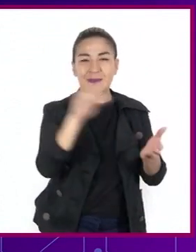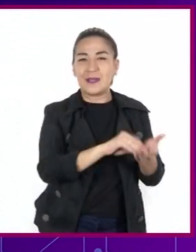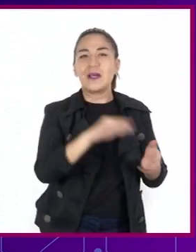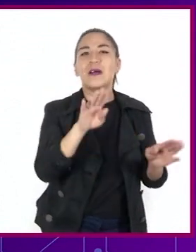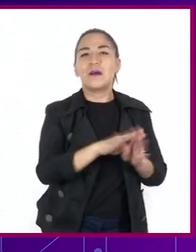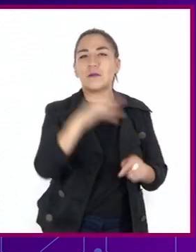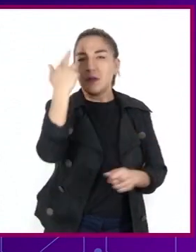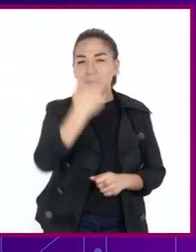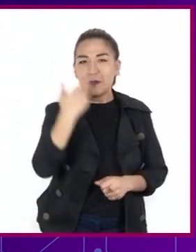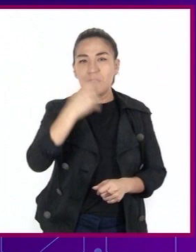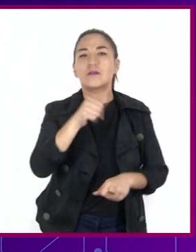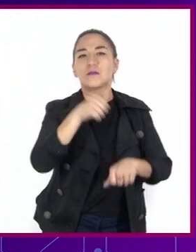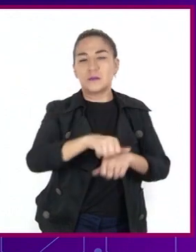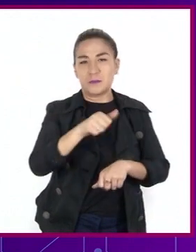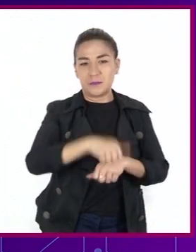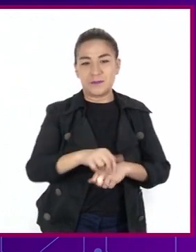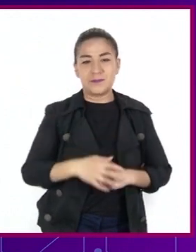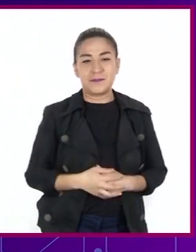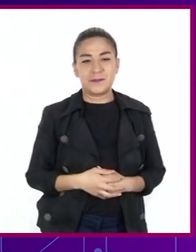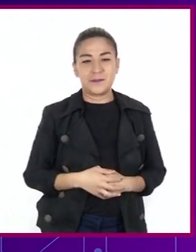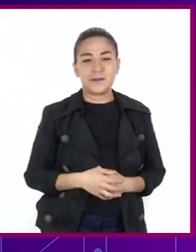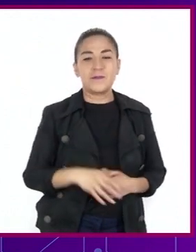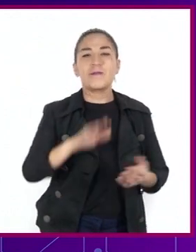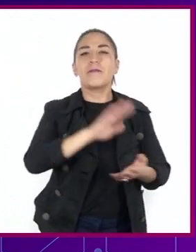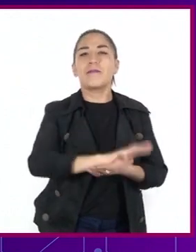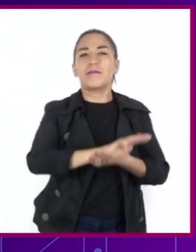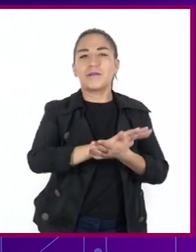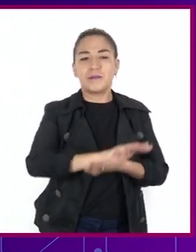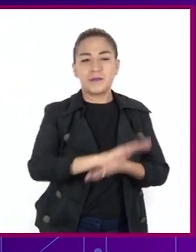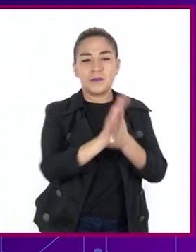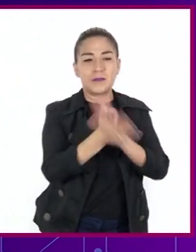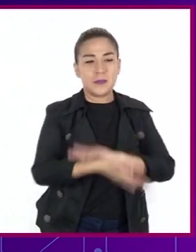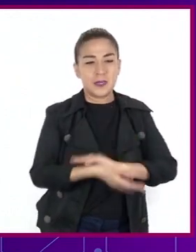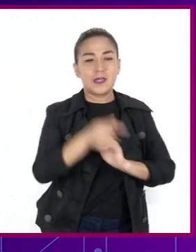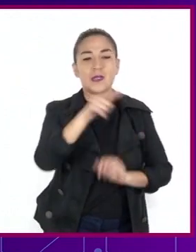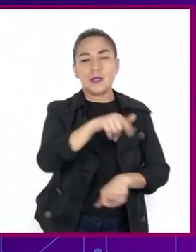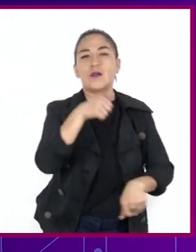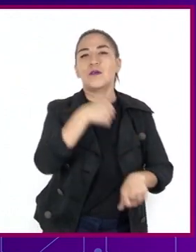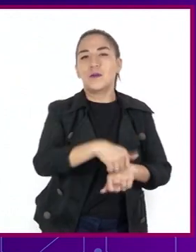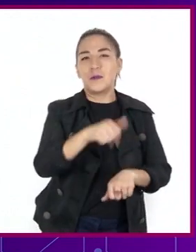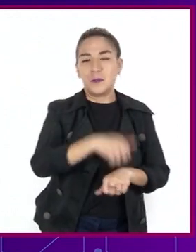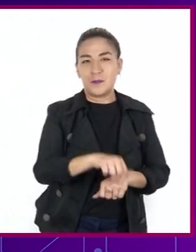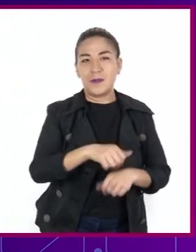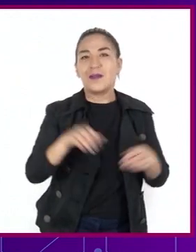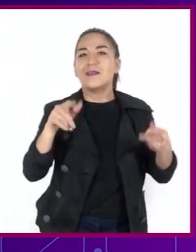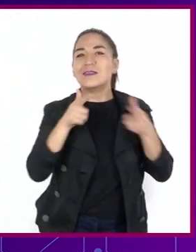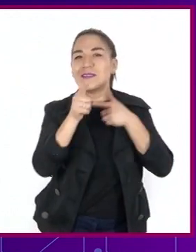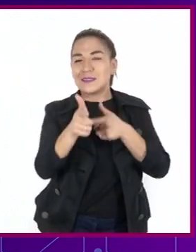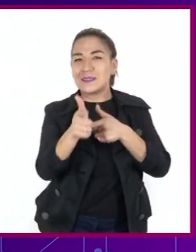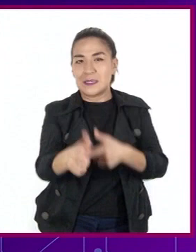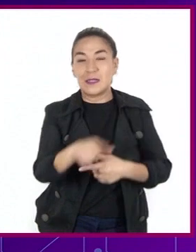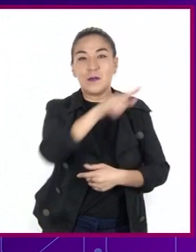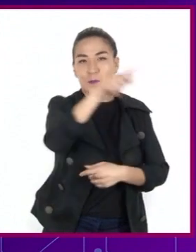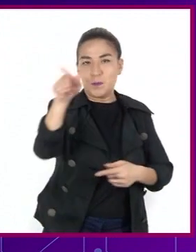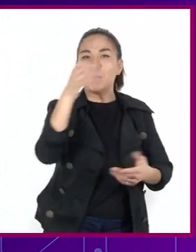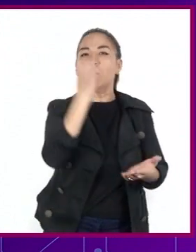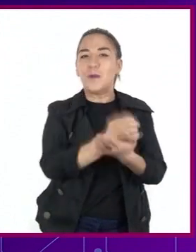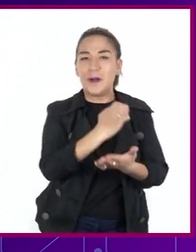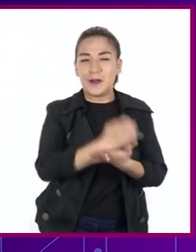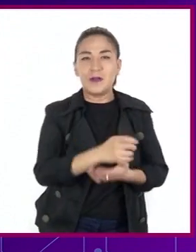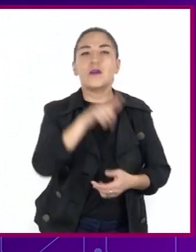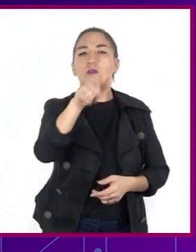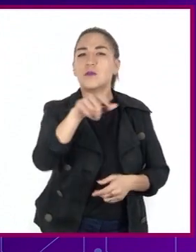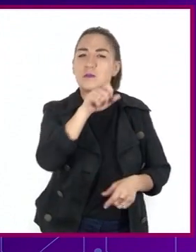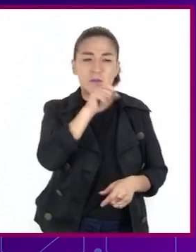pueden analizar numéricamente, convirtiéndolos en una sucesión numérica. Ustedes, en su cuaderno, escriban con